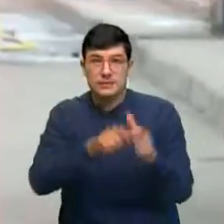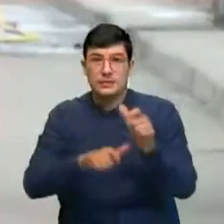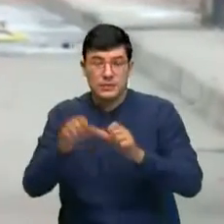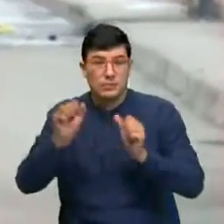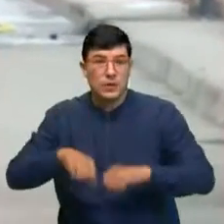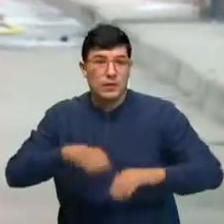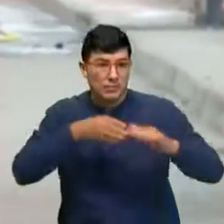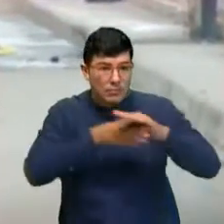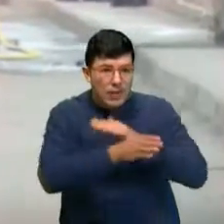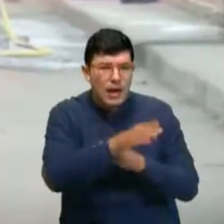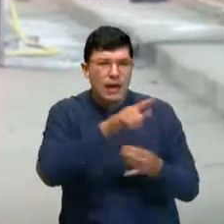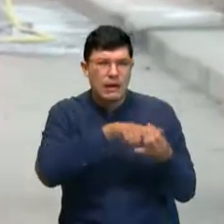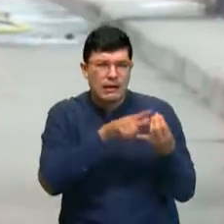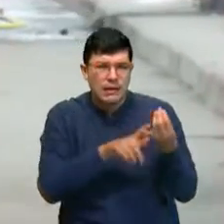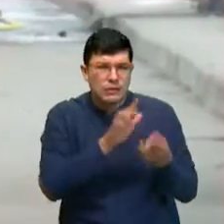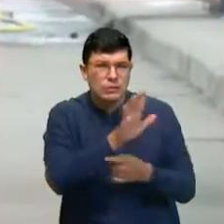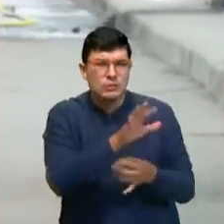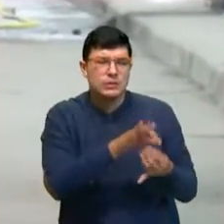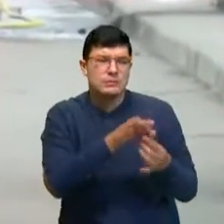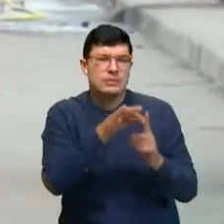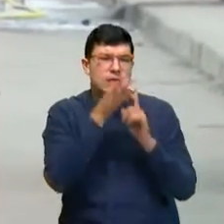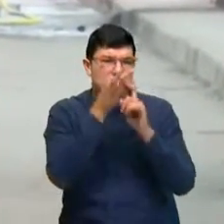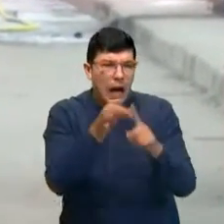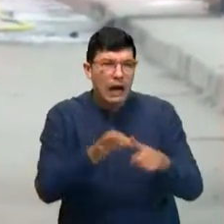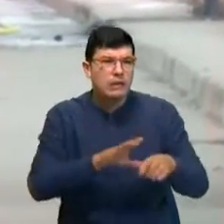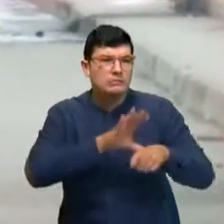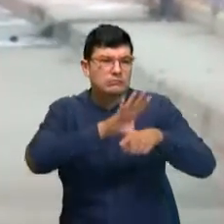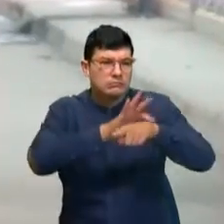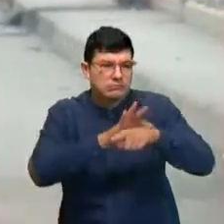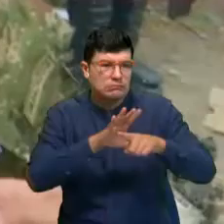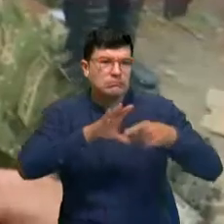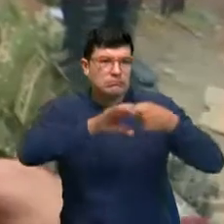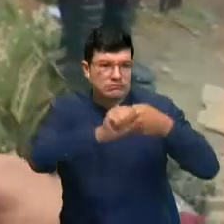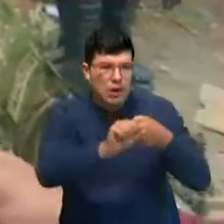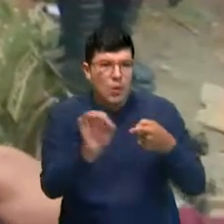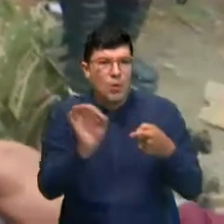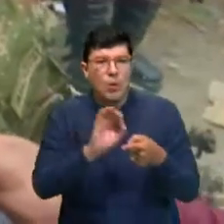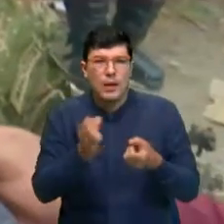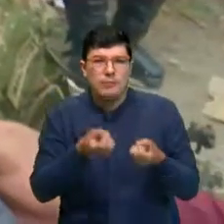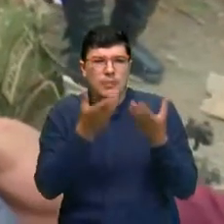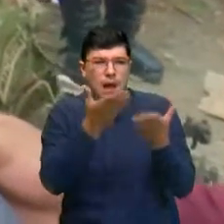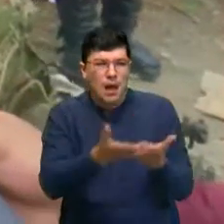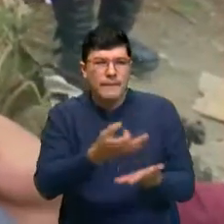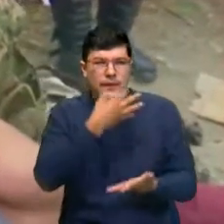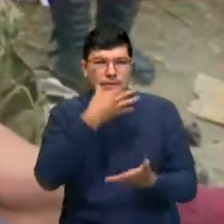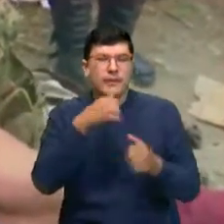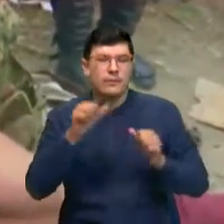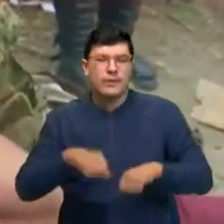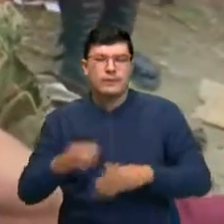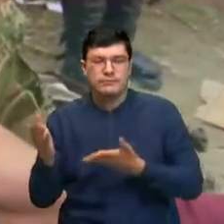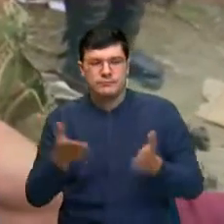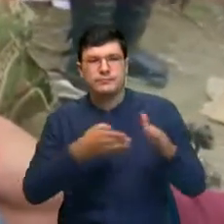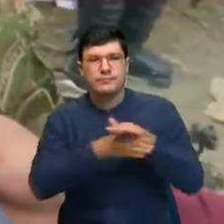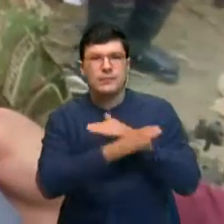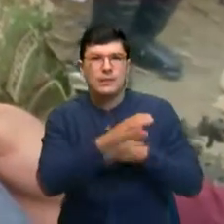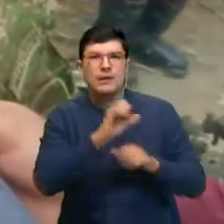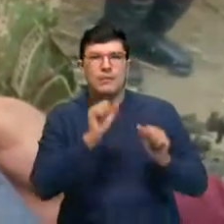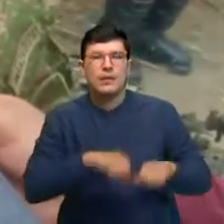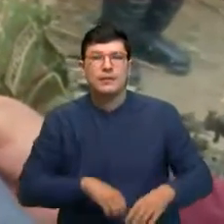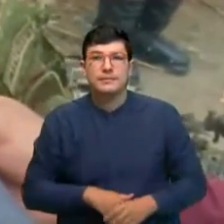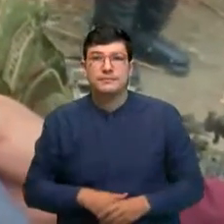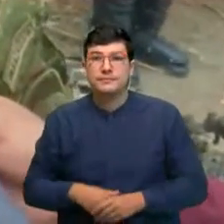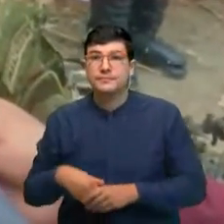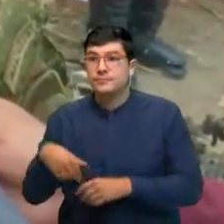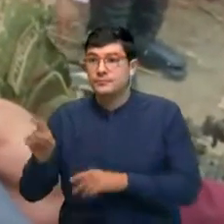tratándose de casos especiales como citas médicas y orden de entrega de medicamentos bueno estamos desplegados uno de los pasos formales del puerto